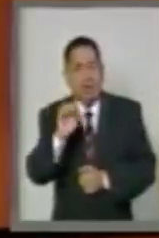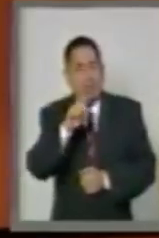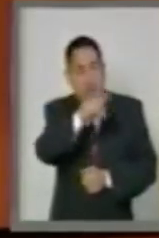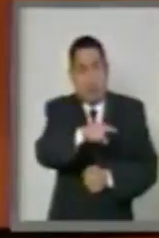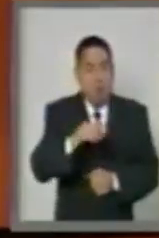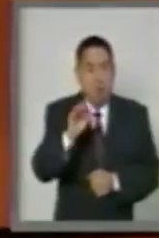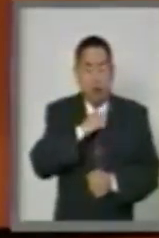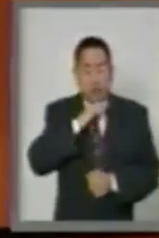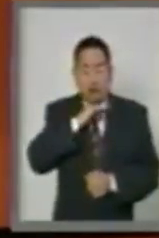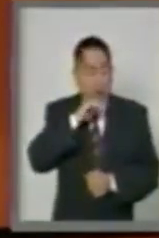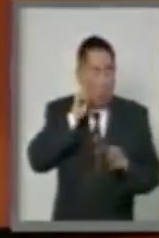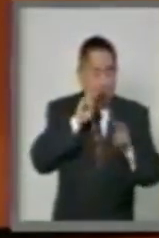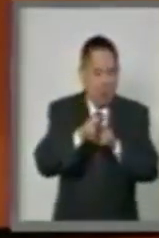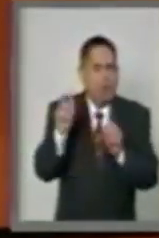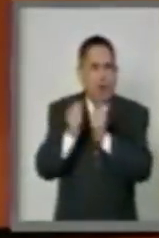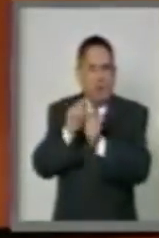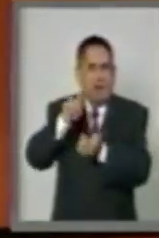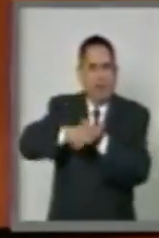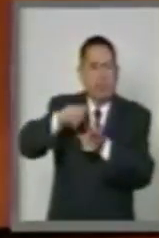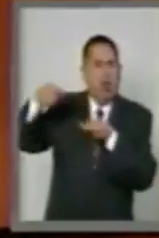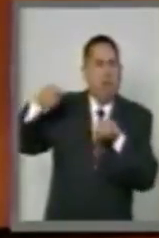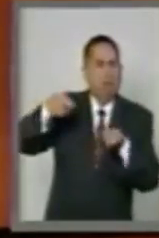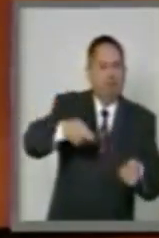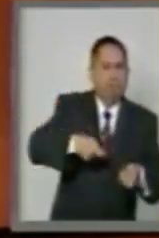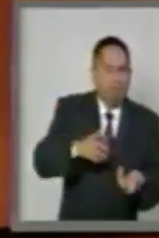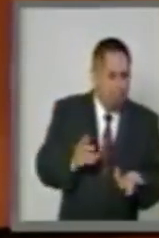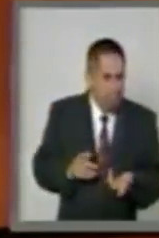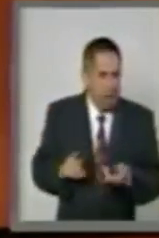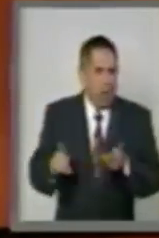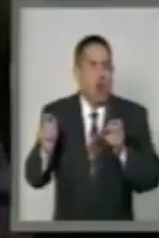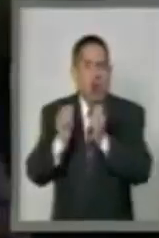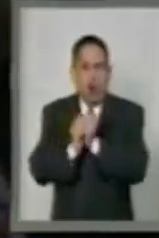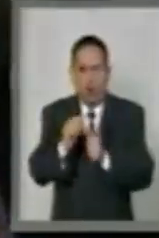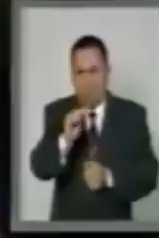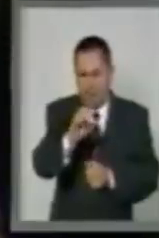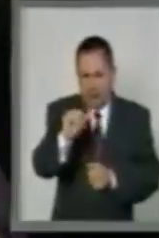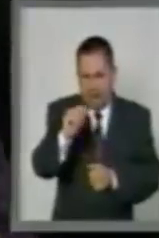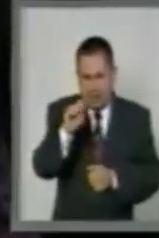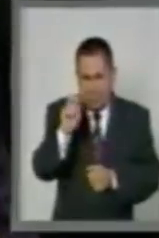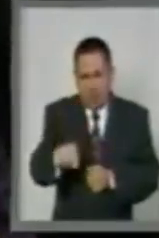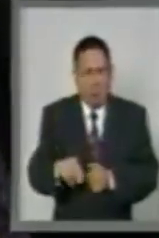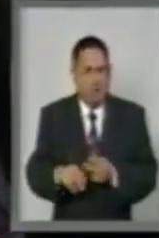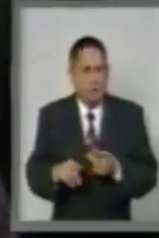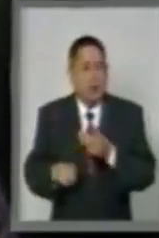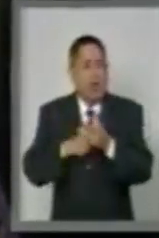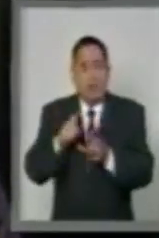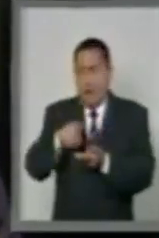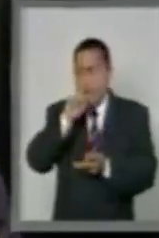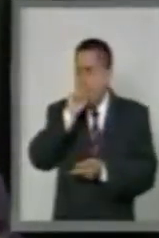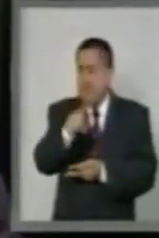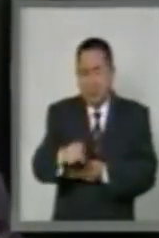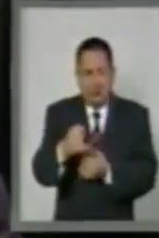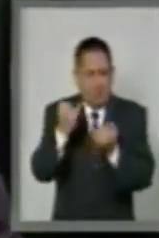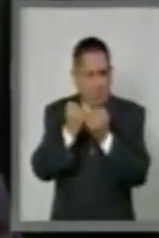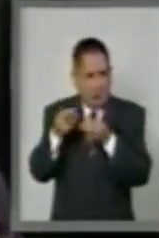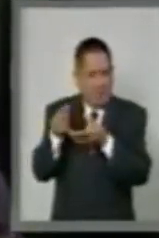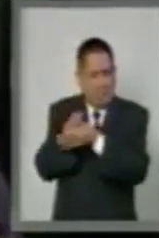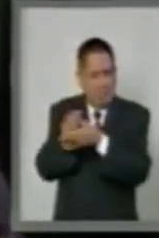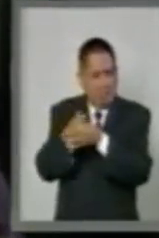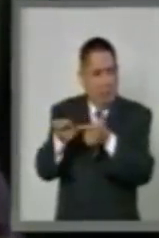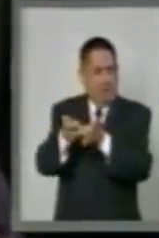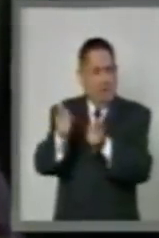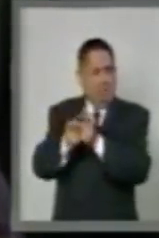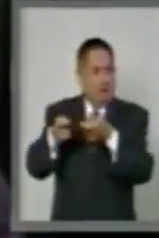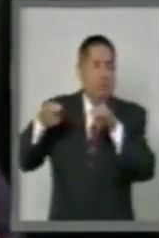cuenta de nada, pero gobernó con Fox, gobernó con Calderón, y la misma tecnocracia